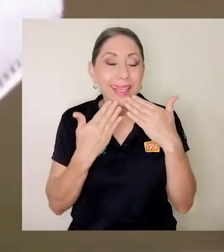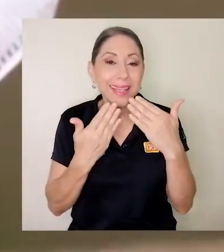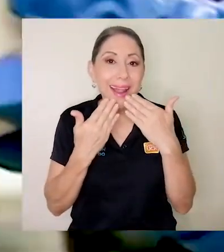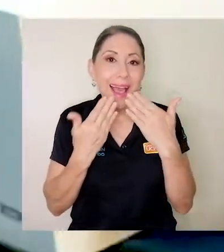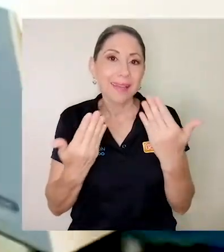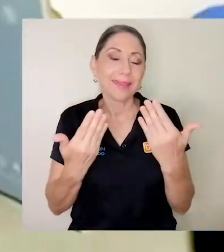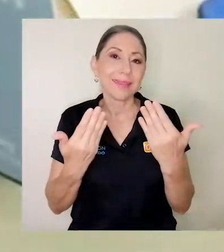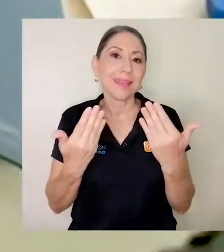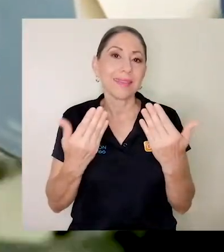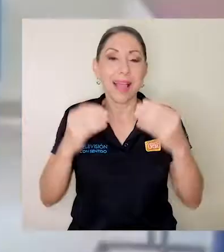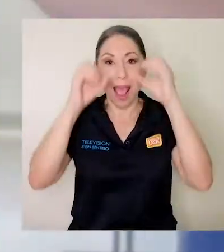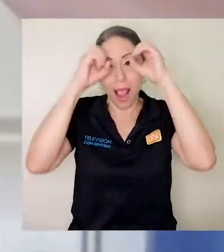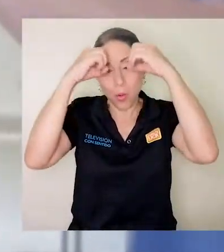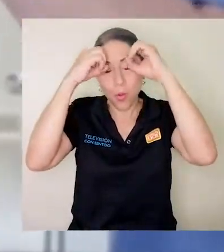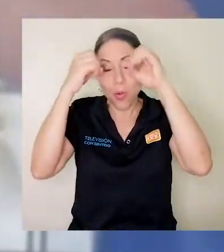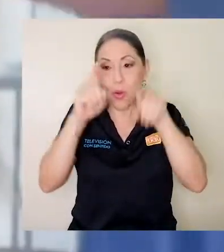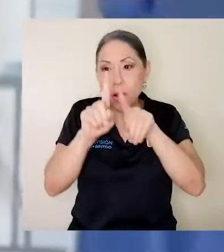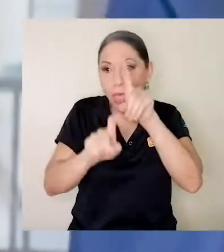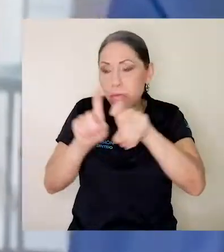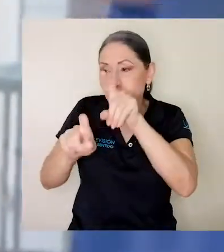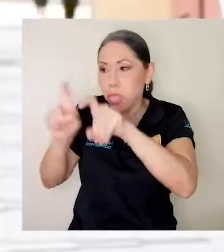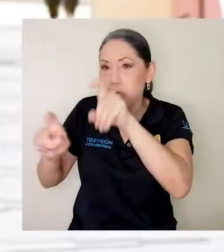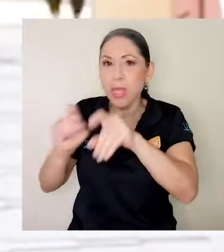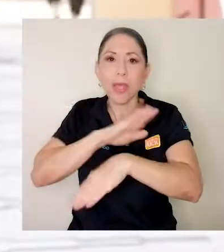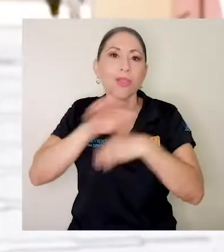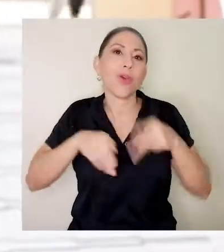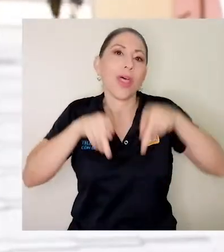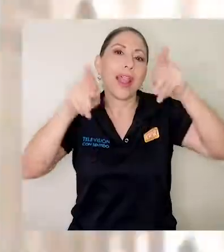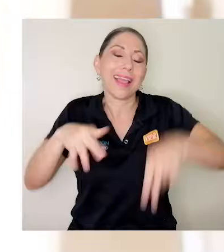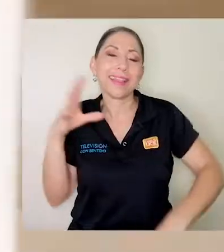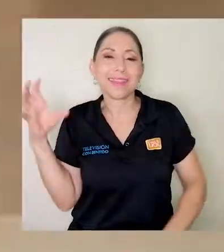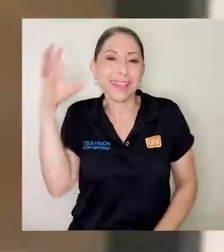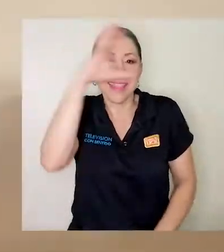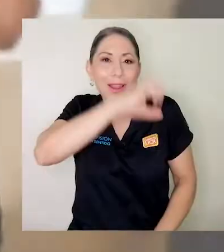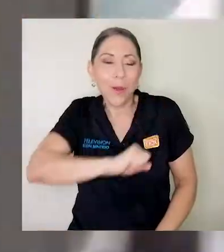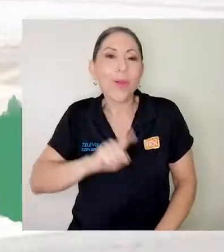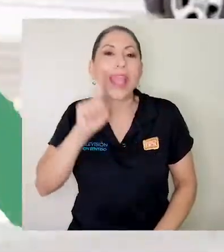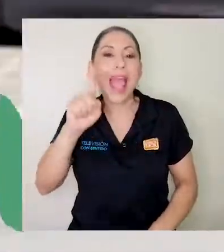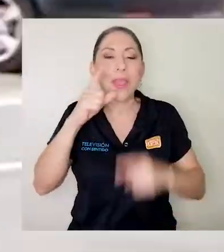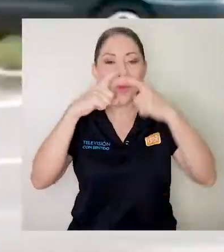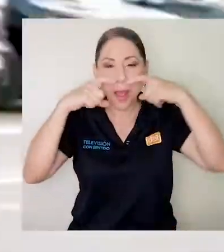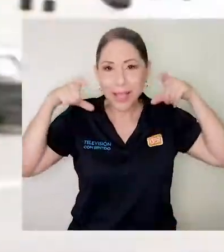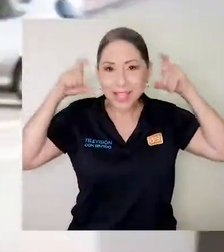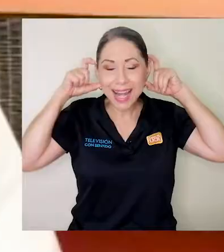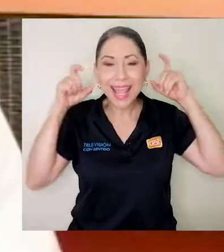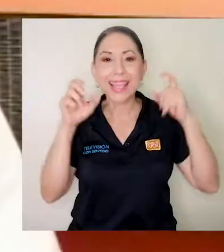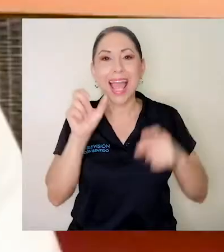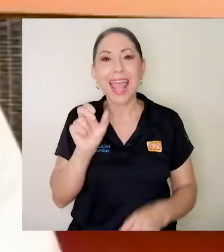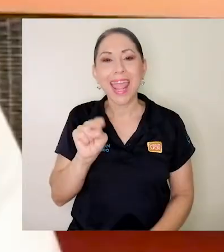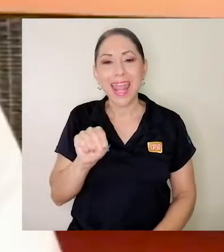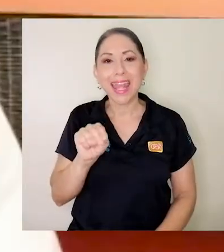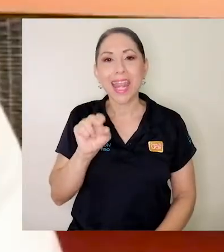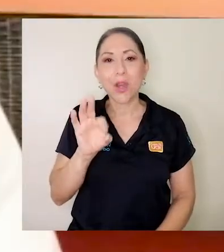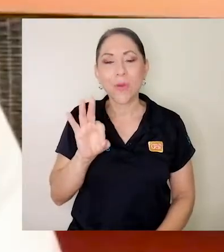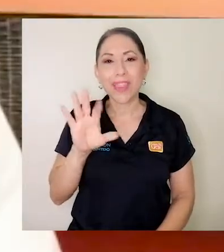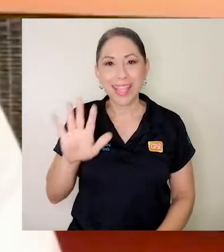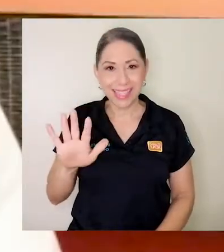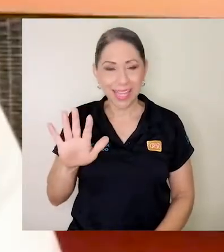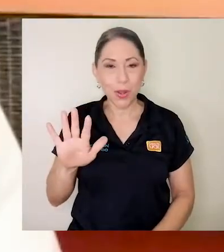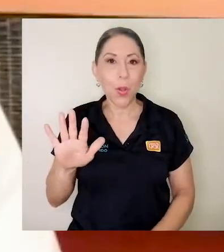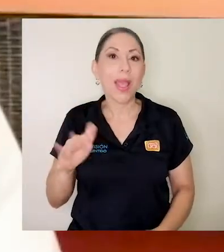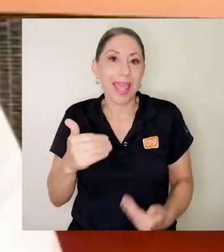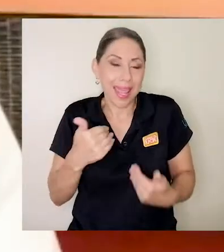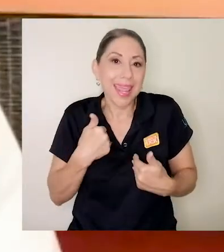Y gracias a las consultas de Google, todo el mundo se enteró de que existía una mascarilla N95 y de